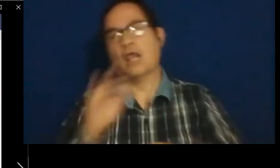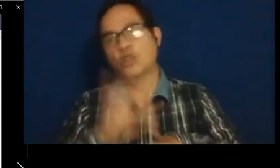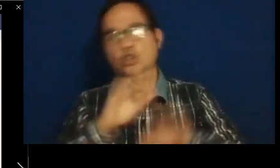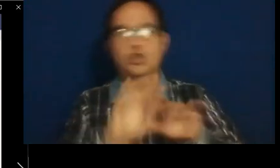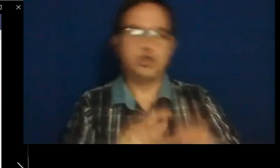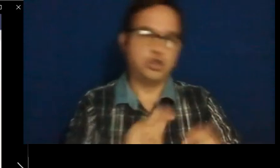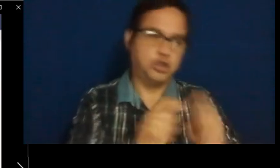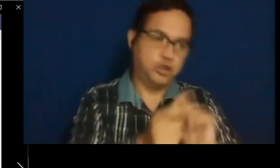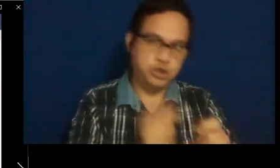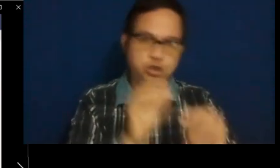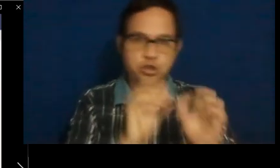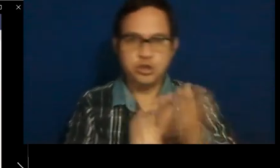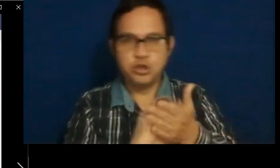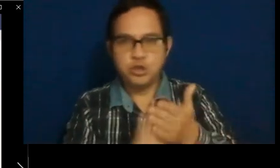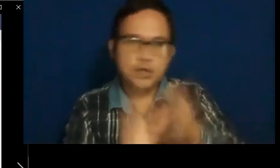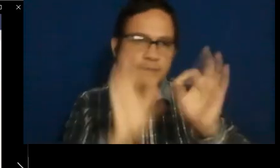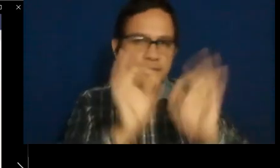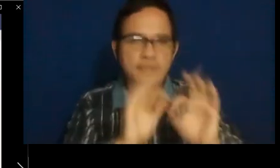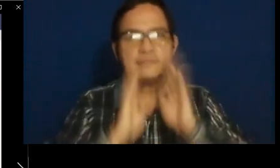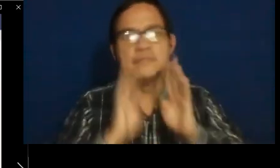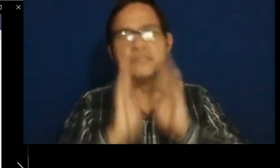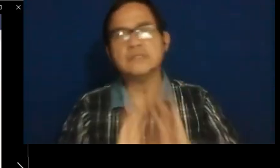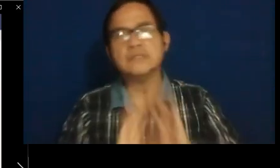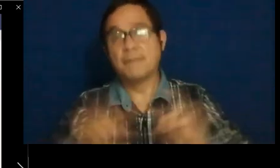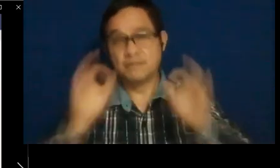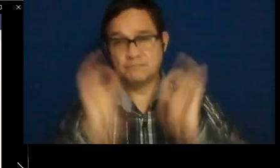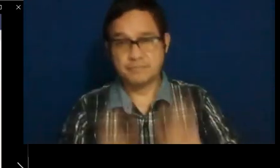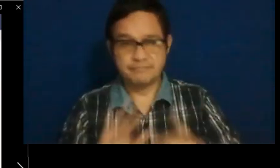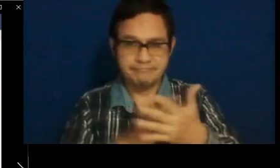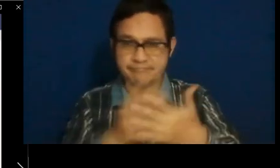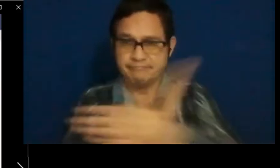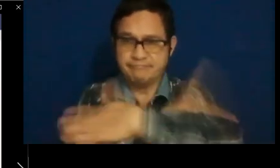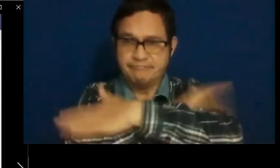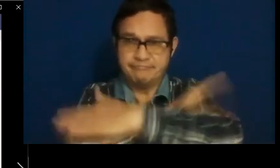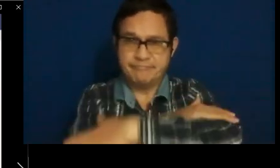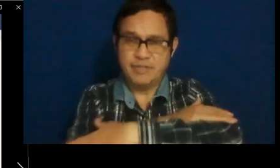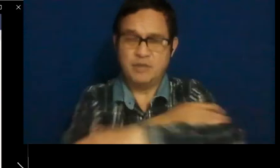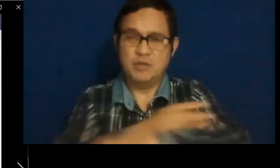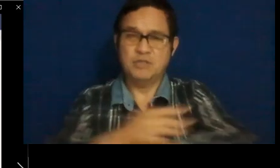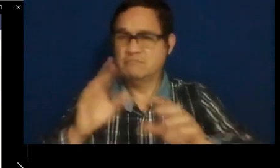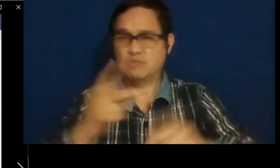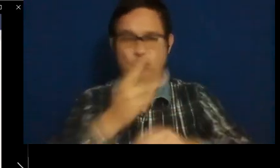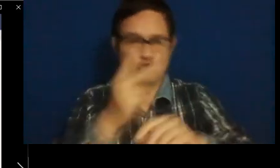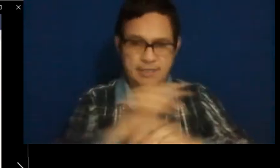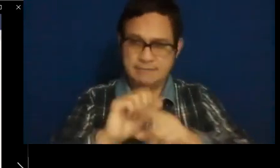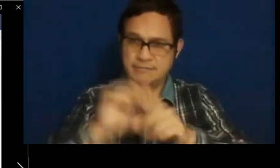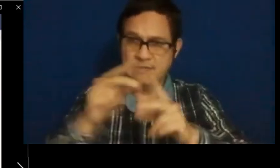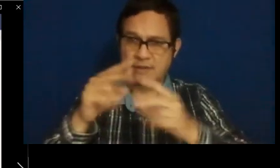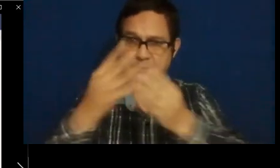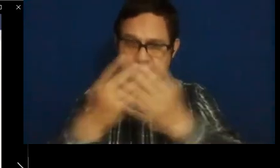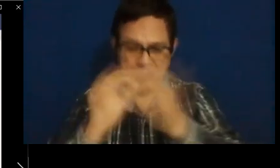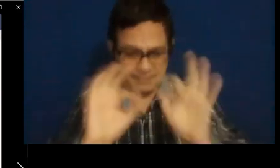después toca hacerle la carpintería al informe de laboratorio, yo lo entiendo. Pero si se sientan juiciosos, ustedes perfectamente en 4 horas sacan eso. Y